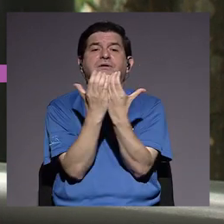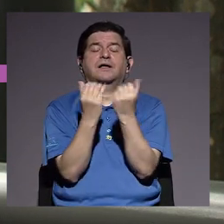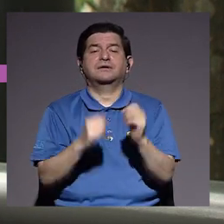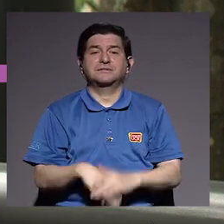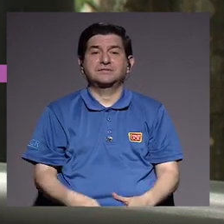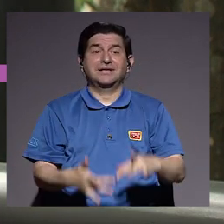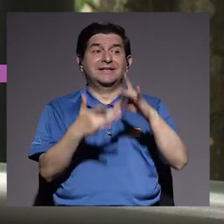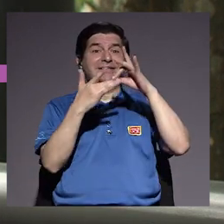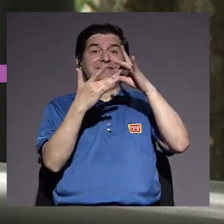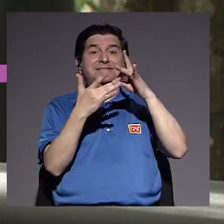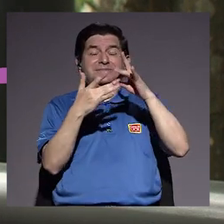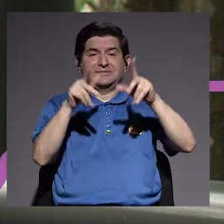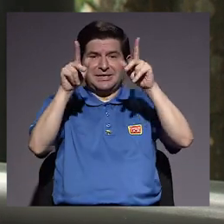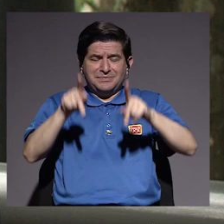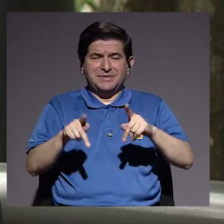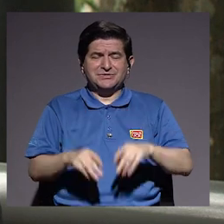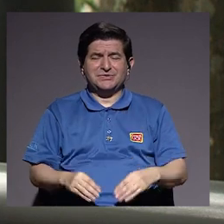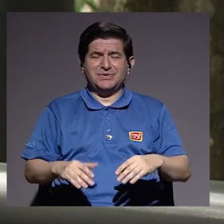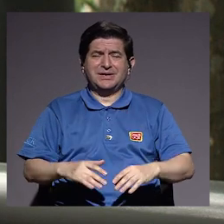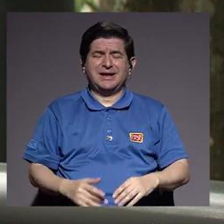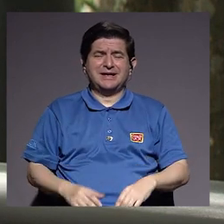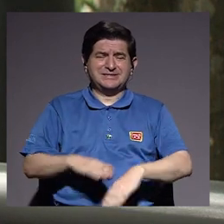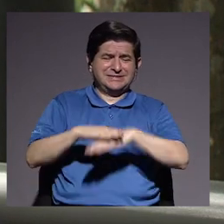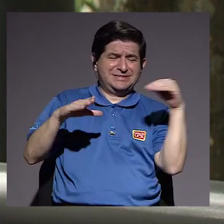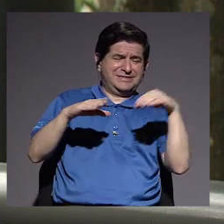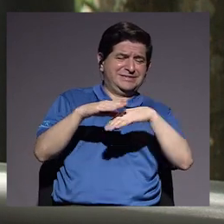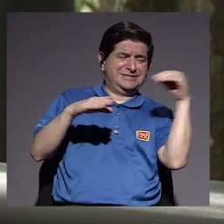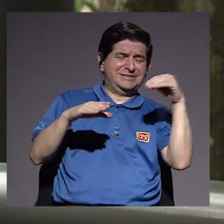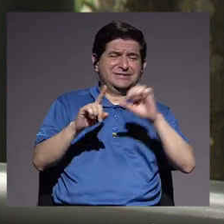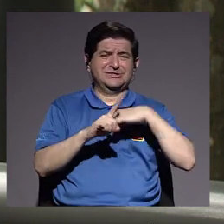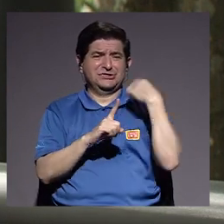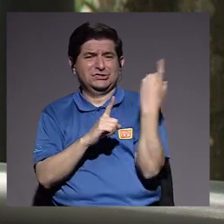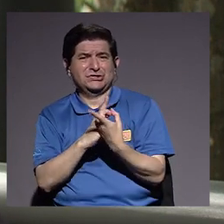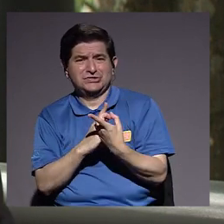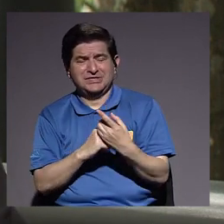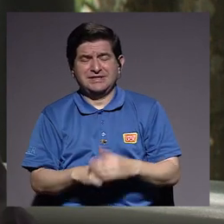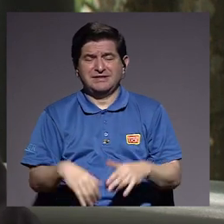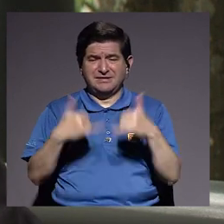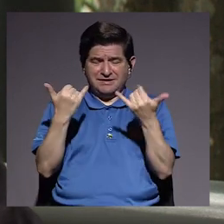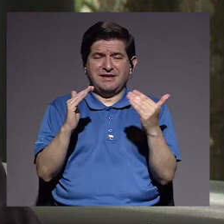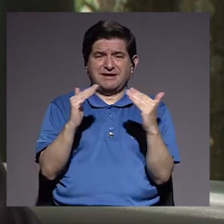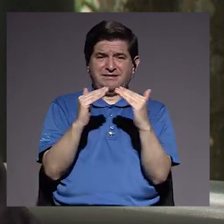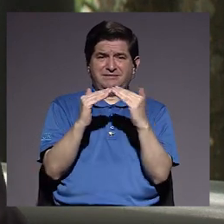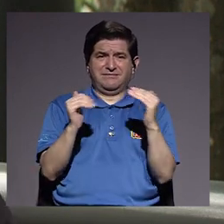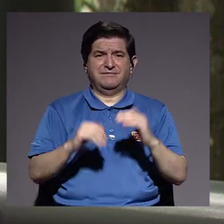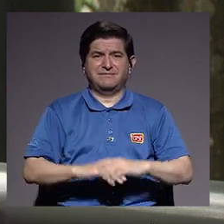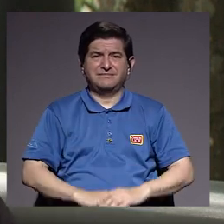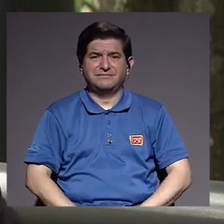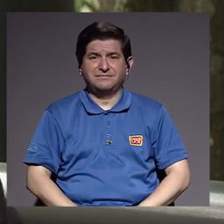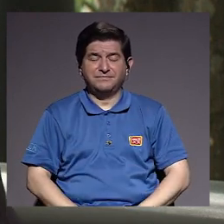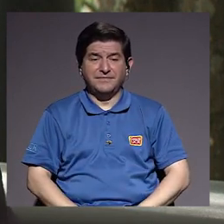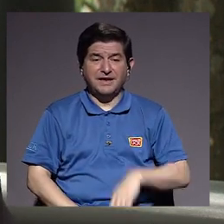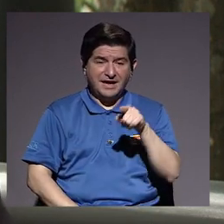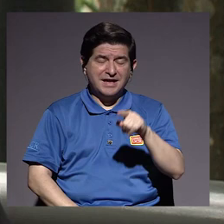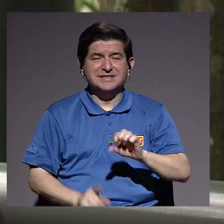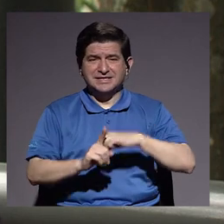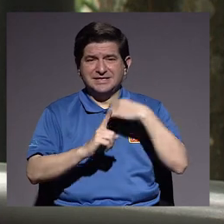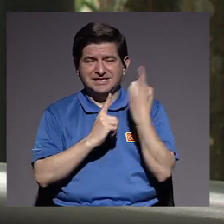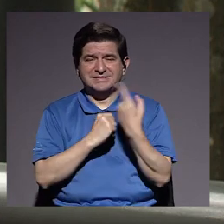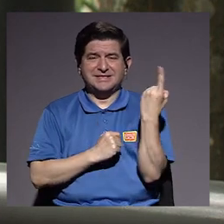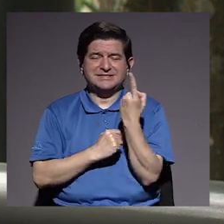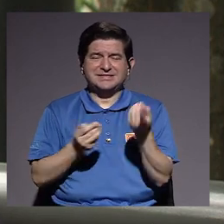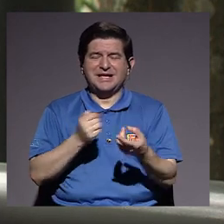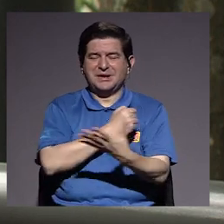excluidas de la sociedad en la cual vivimos. Una sociedad que por default siempre va a generar pobreza, por default siempre va a generar